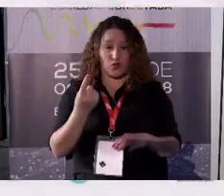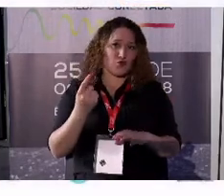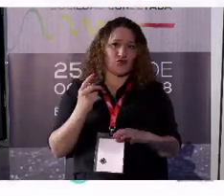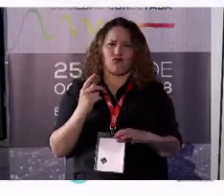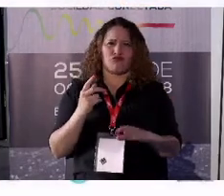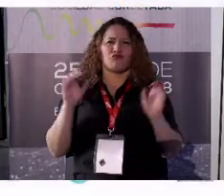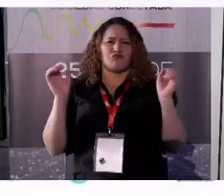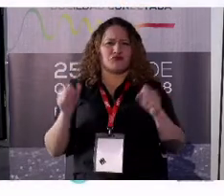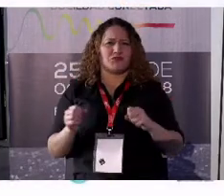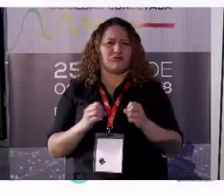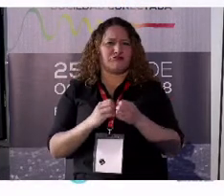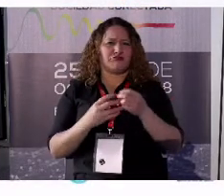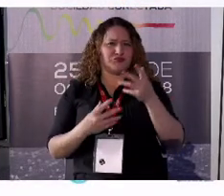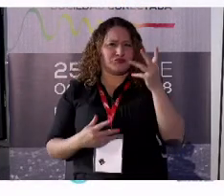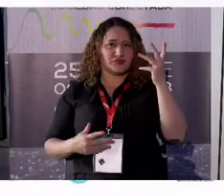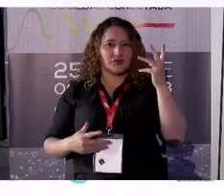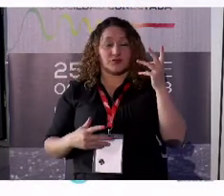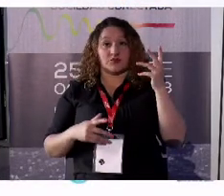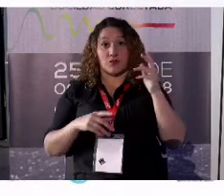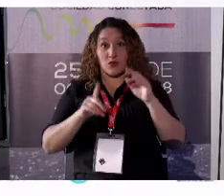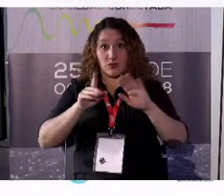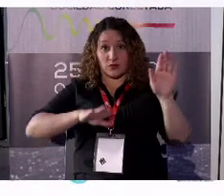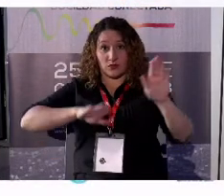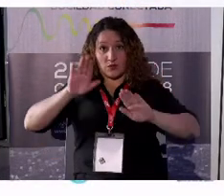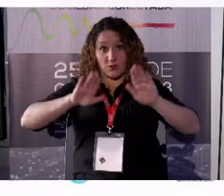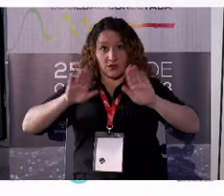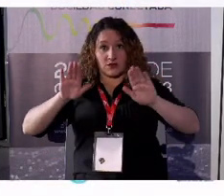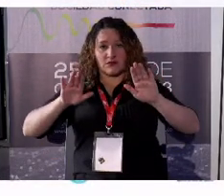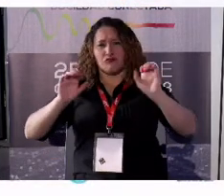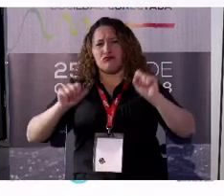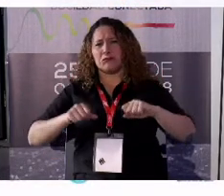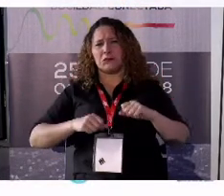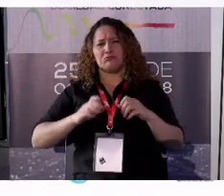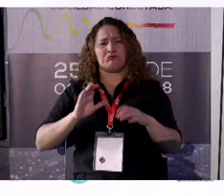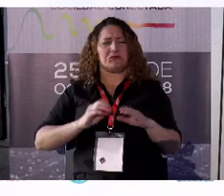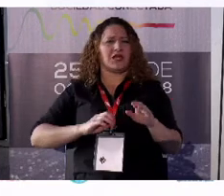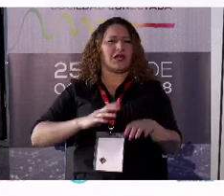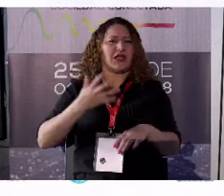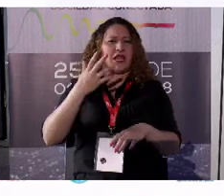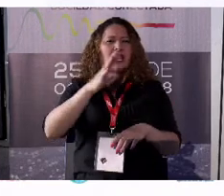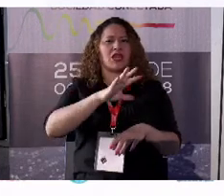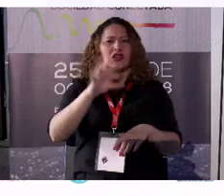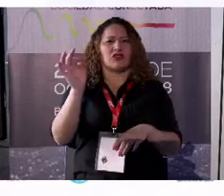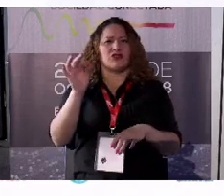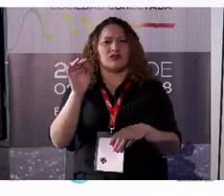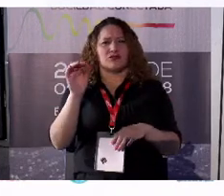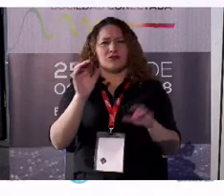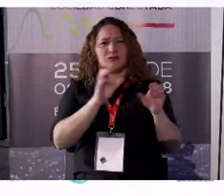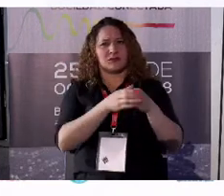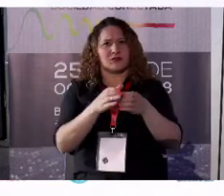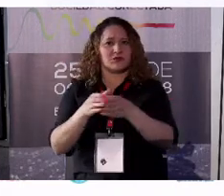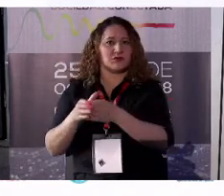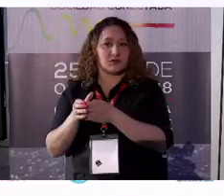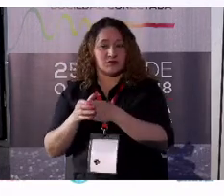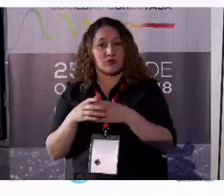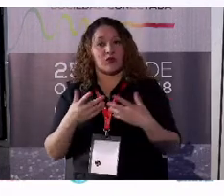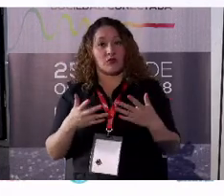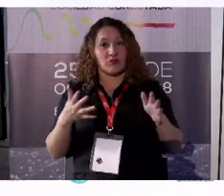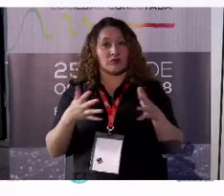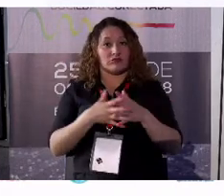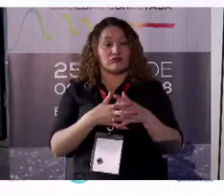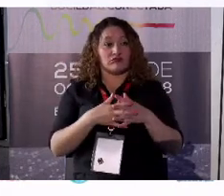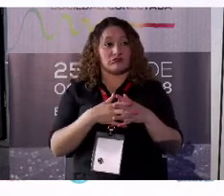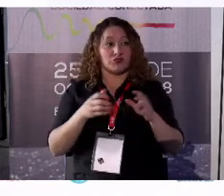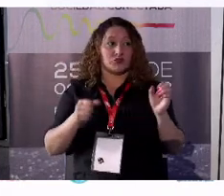pueden mandar hasta, en el caso de una subasta de esas, fue 500 paquetes. ¿Por qué? Porque el número de combinaciones